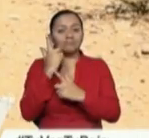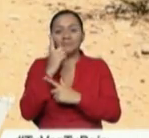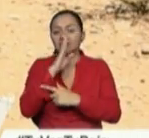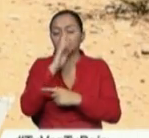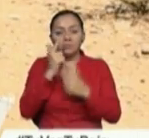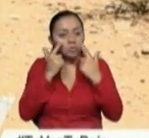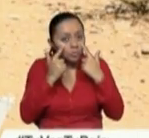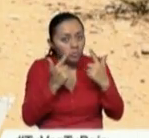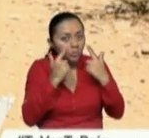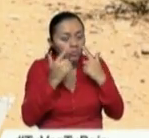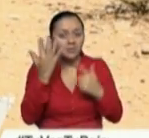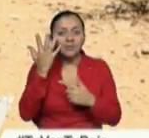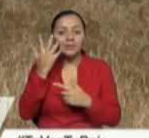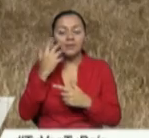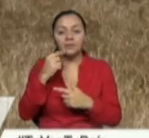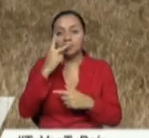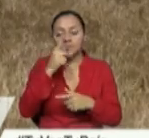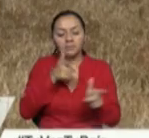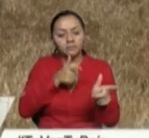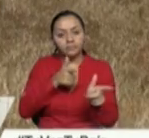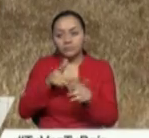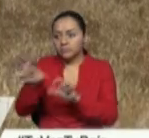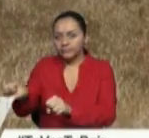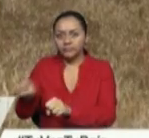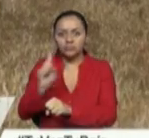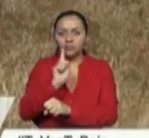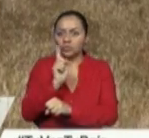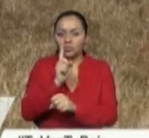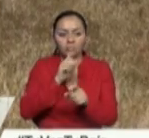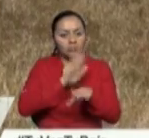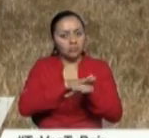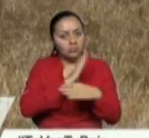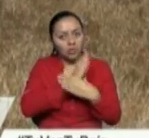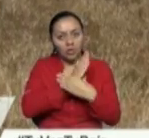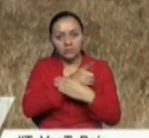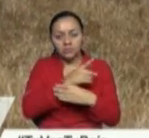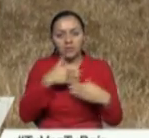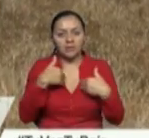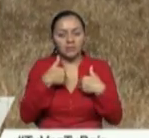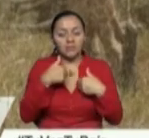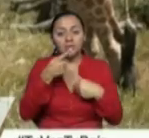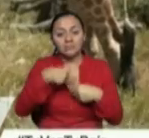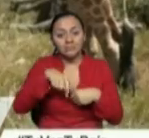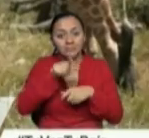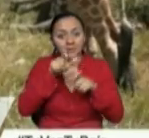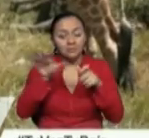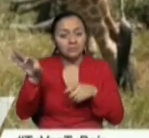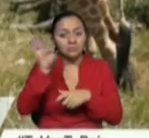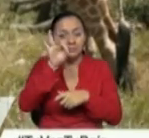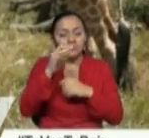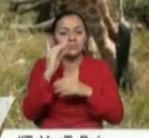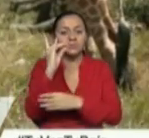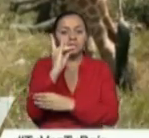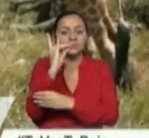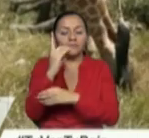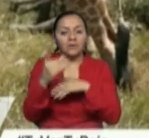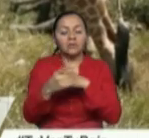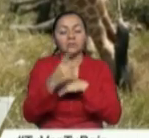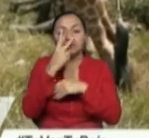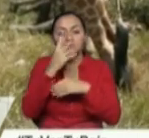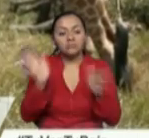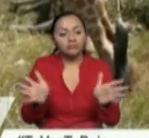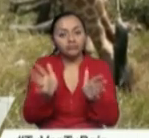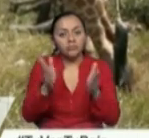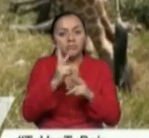reserva diariamente en busca de cazadores furtivos y para los miles de locales empleados en la industria del Safari hay muchos incentivos para